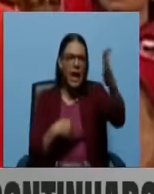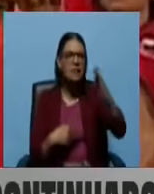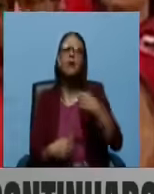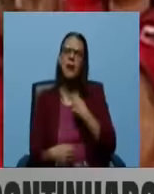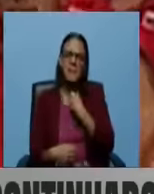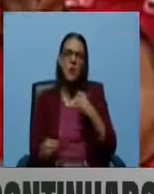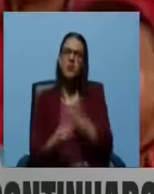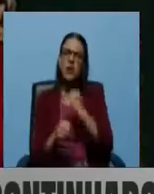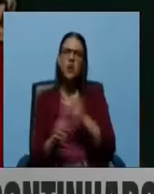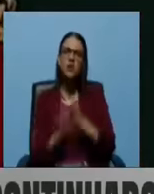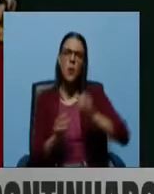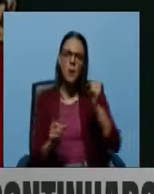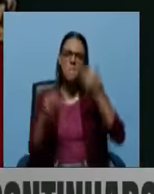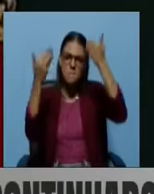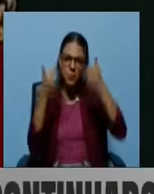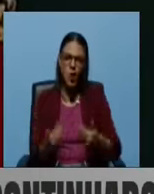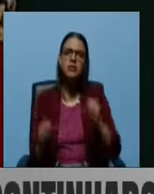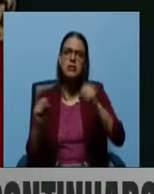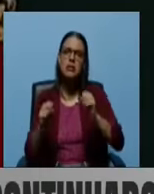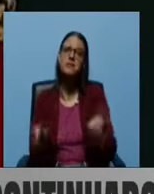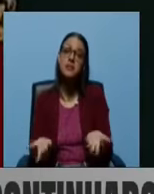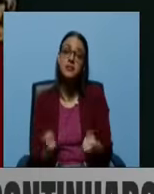Está bien, hermano.